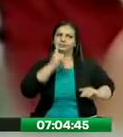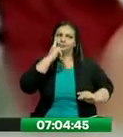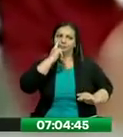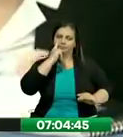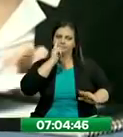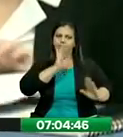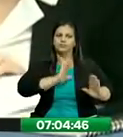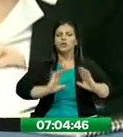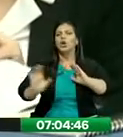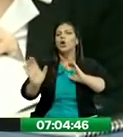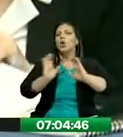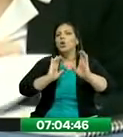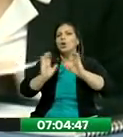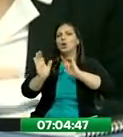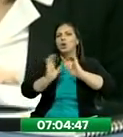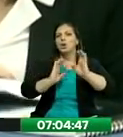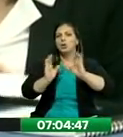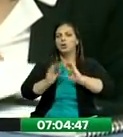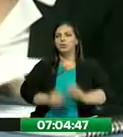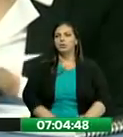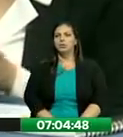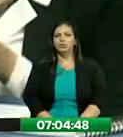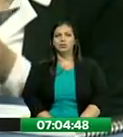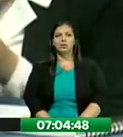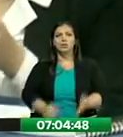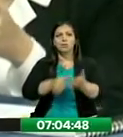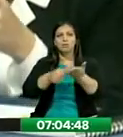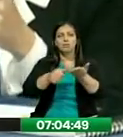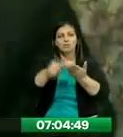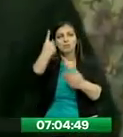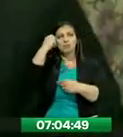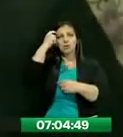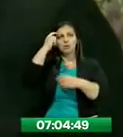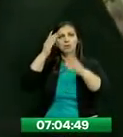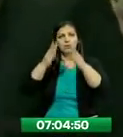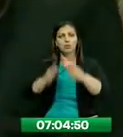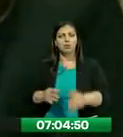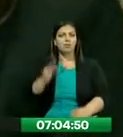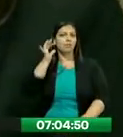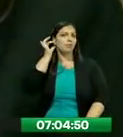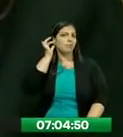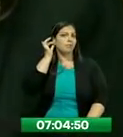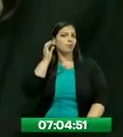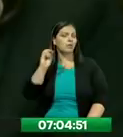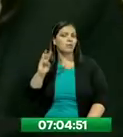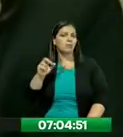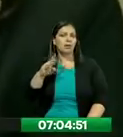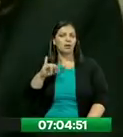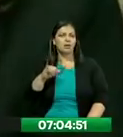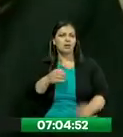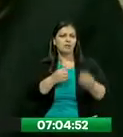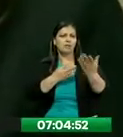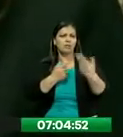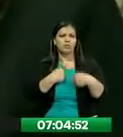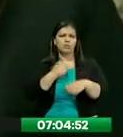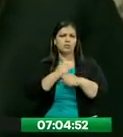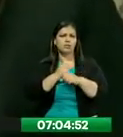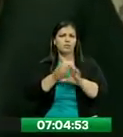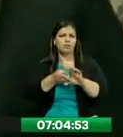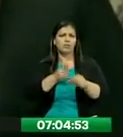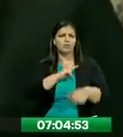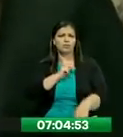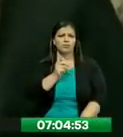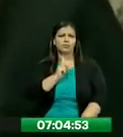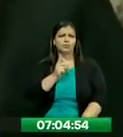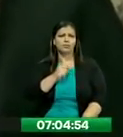aquello, ante lo cual Romo informó que no ha renunciado a su puesto. No he puesto a disposición del presidente mi renuncia. El presidente siempre